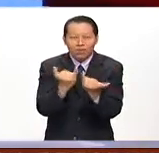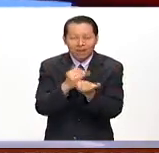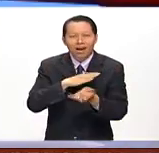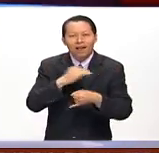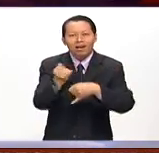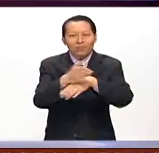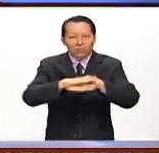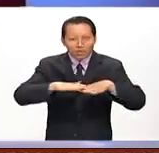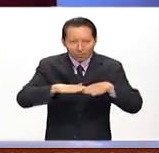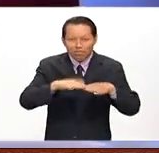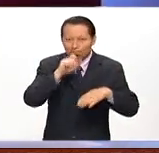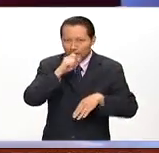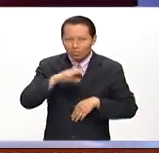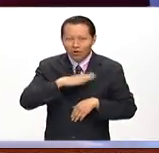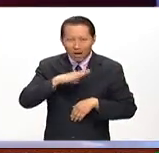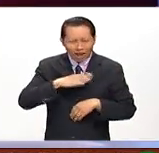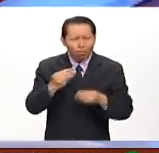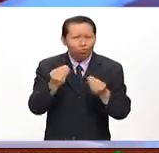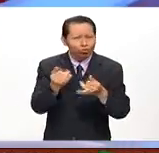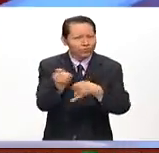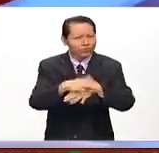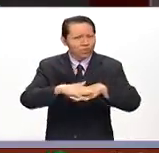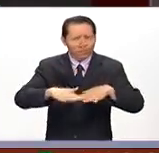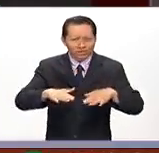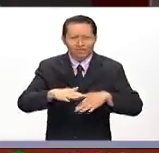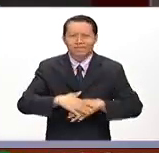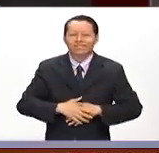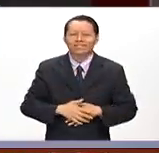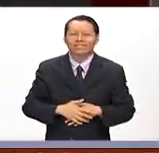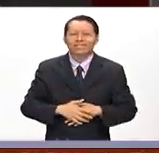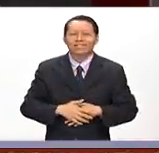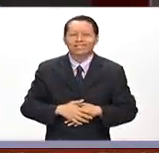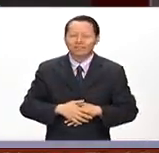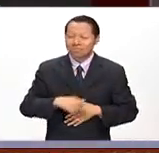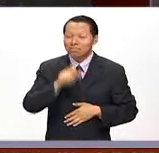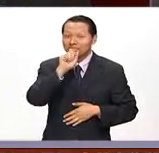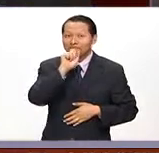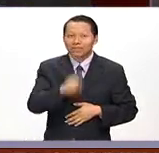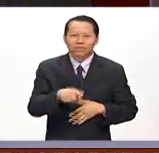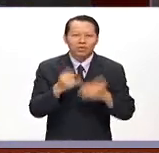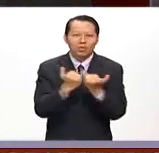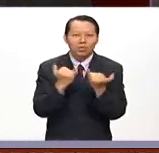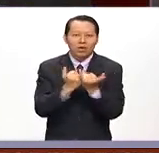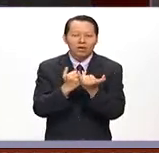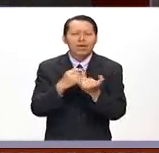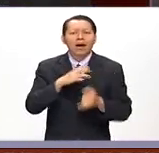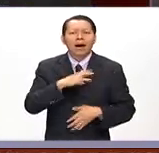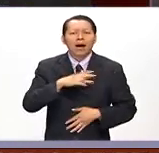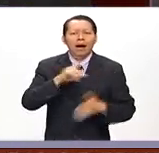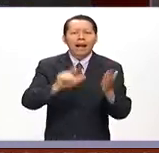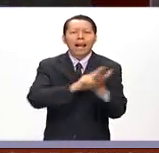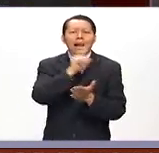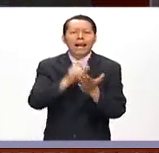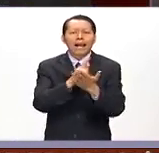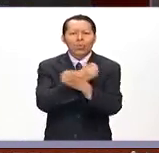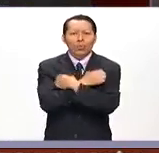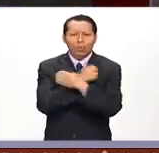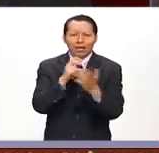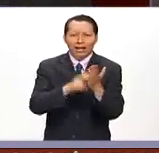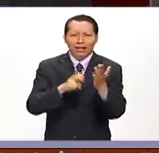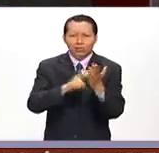informativo, acompáñenos, tenemos mucha información. Así es, como todos los días. La reforma educativa fue la de